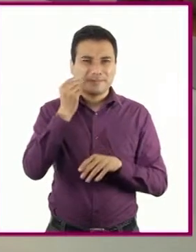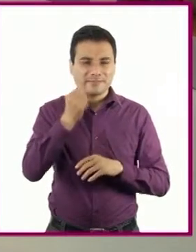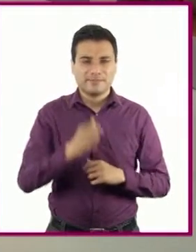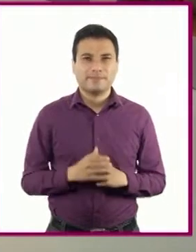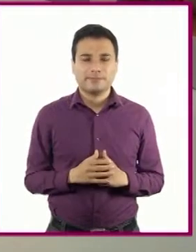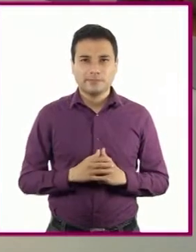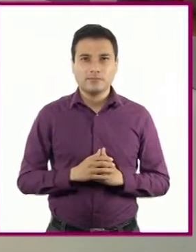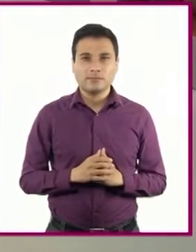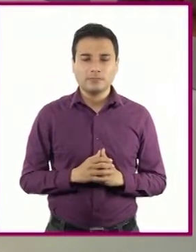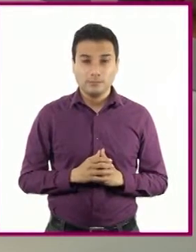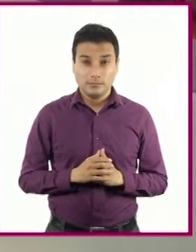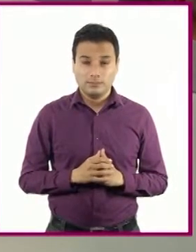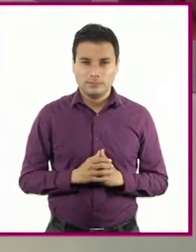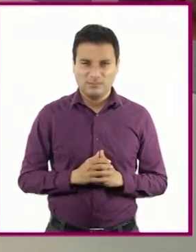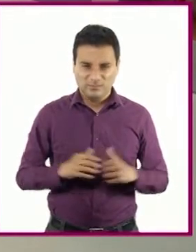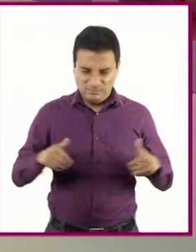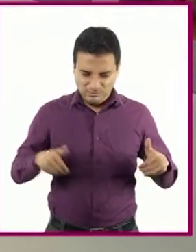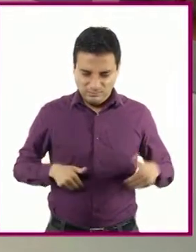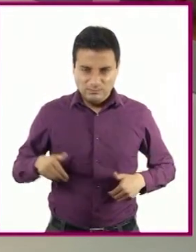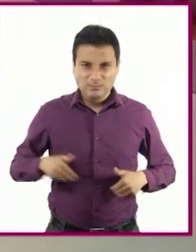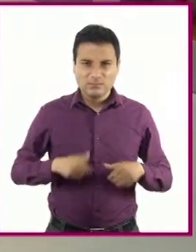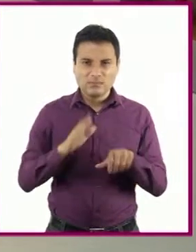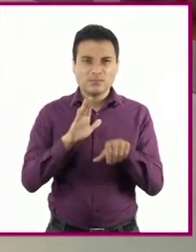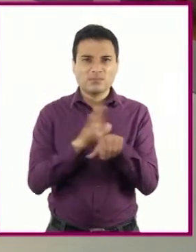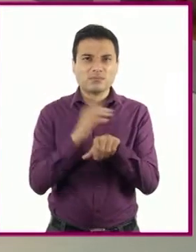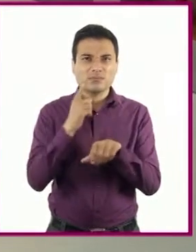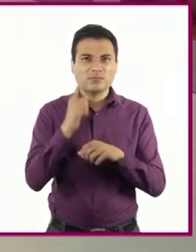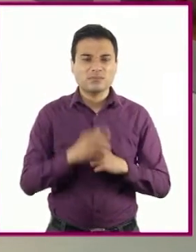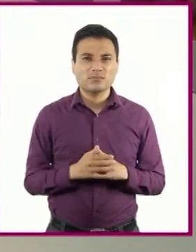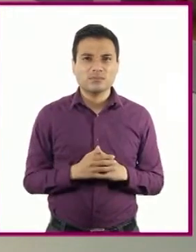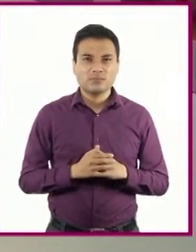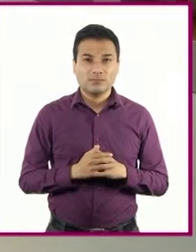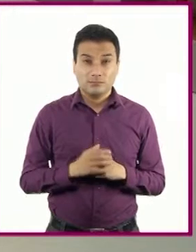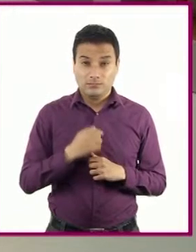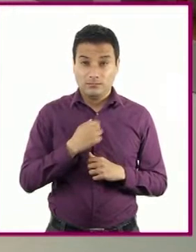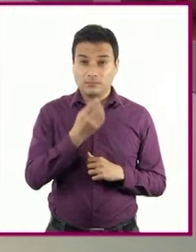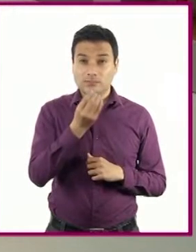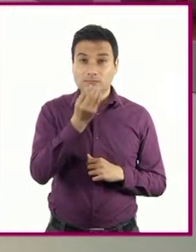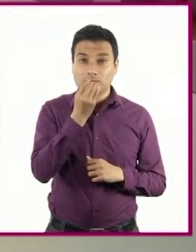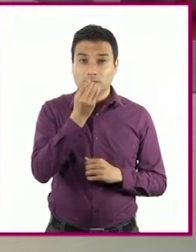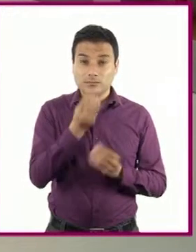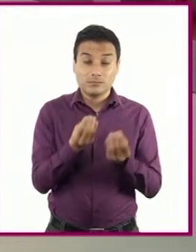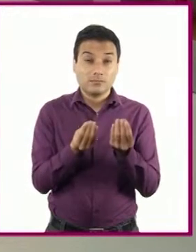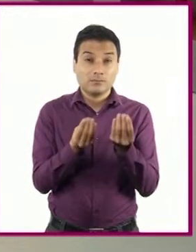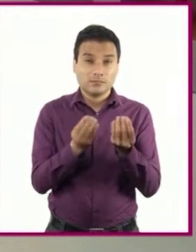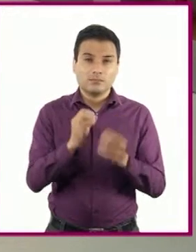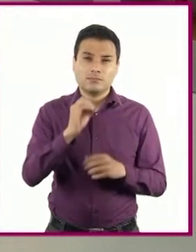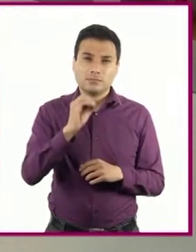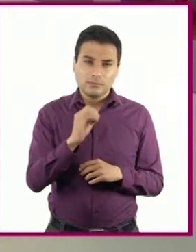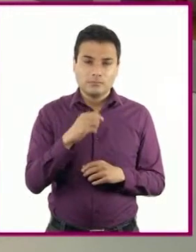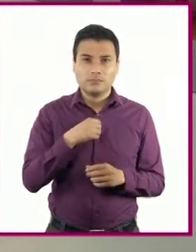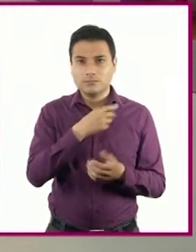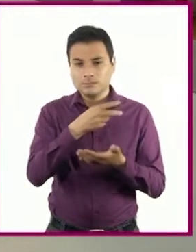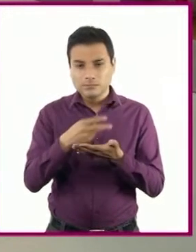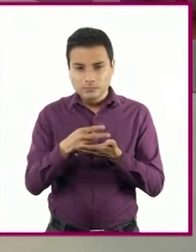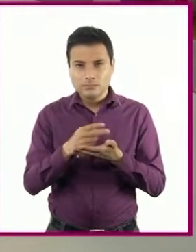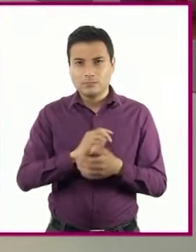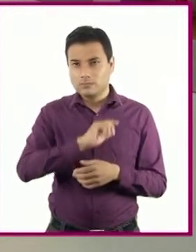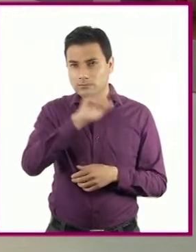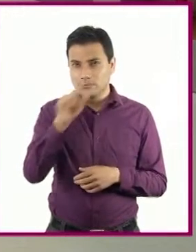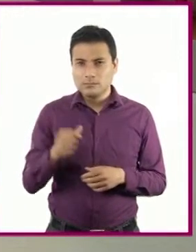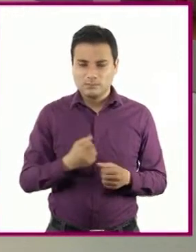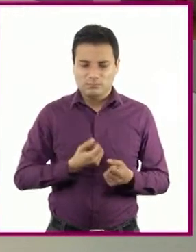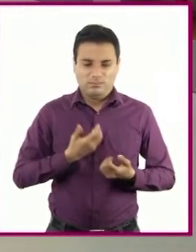general, el malestar se produce después de haber consumido una gran cantidad de comida o mientras está acostado, y la sensación, que suele